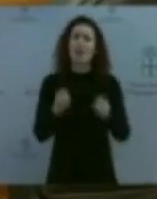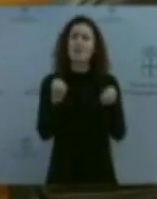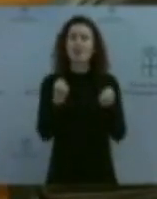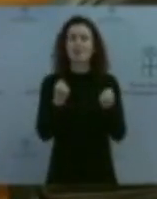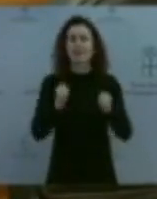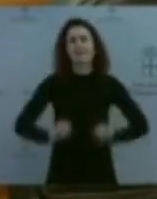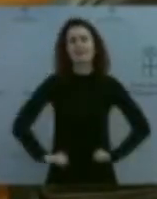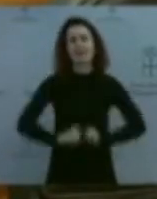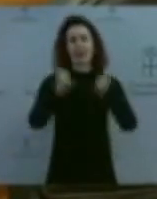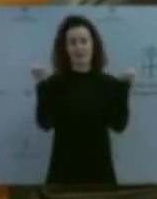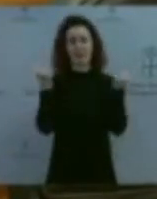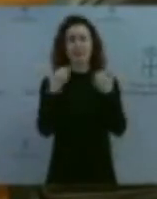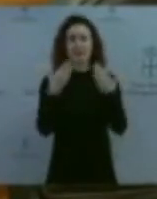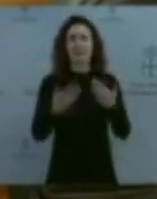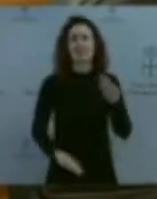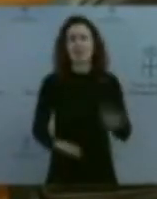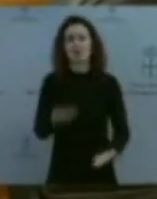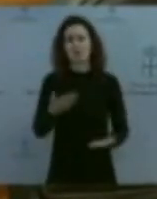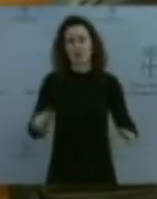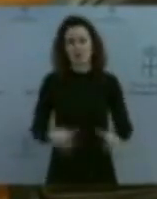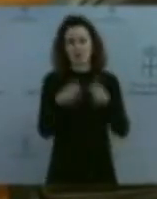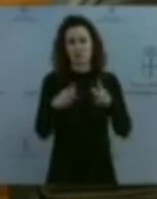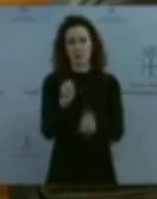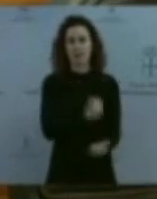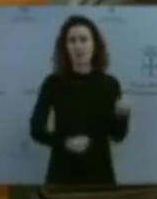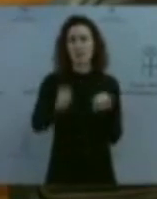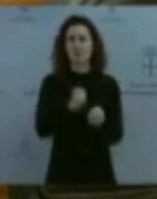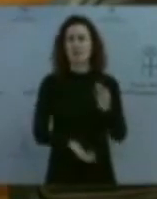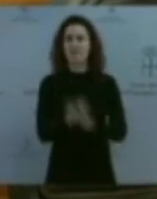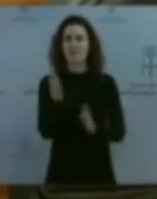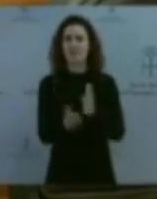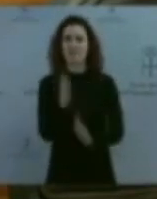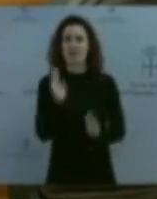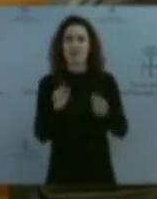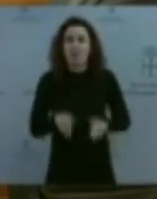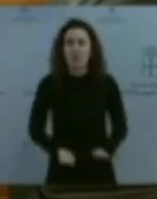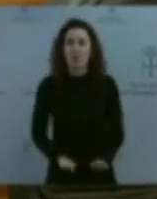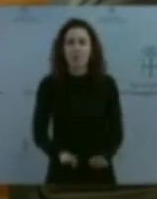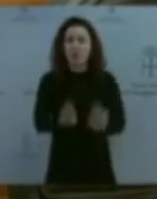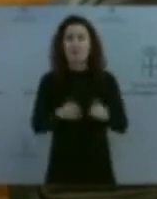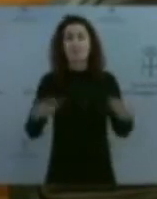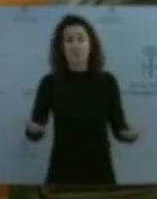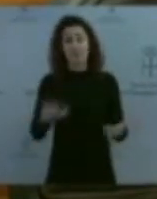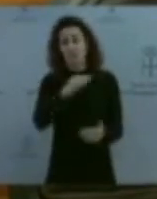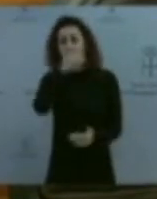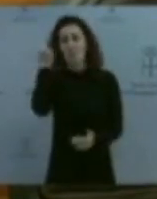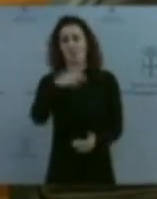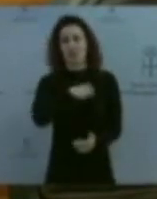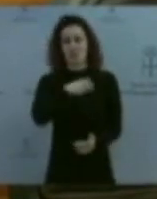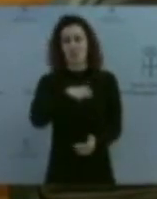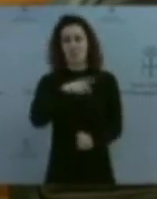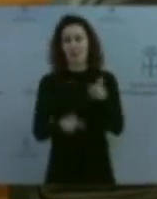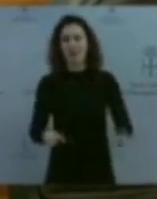nuestra economía en marcha. No olvidemos, por tanto, a quienes nos han ayudado a salir de esta crisis, ni tampoco a los que luchan por defender